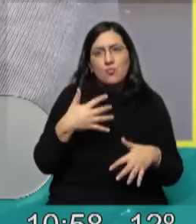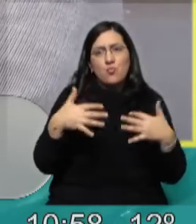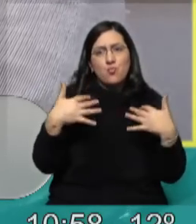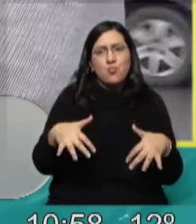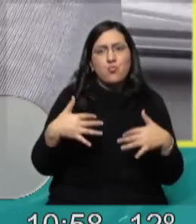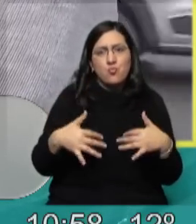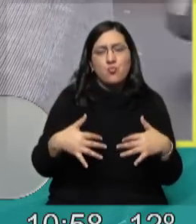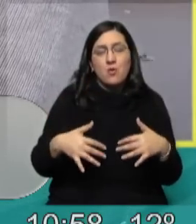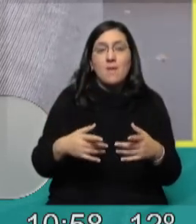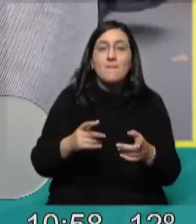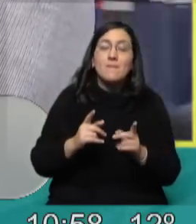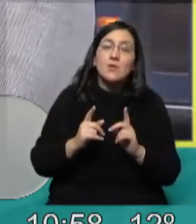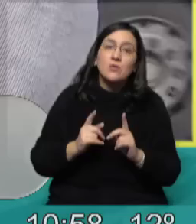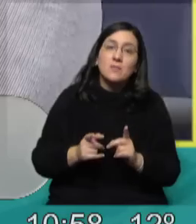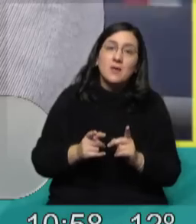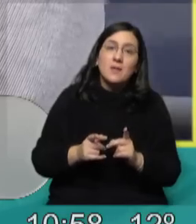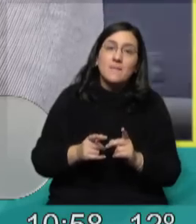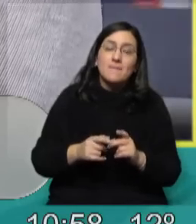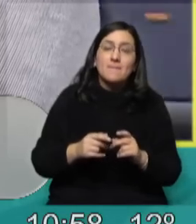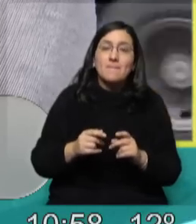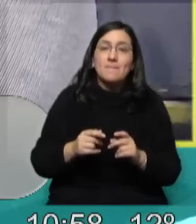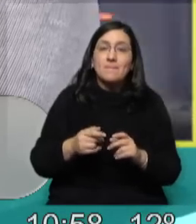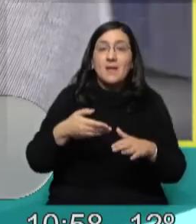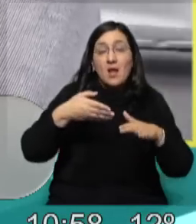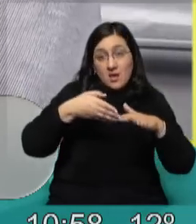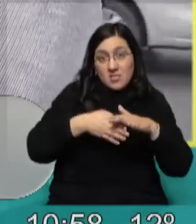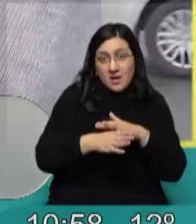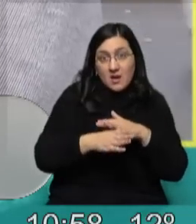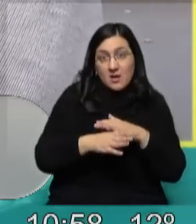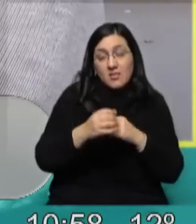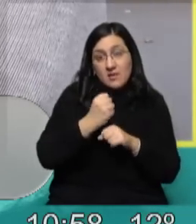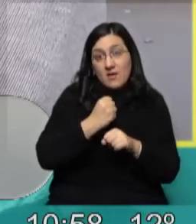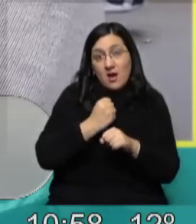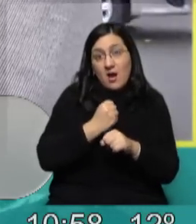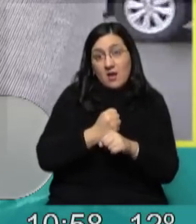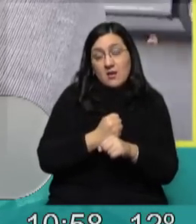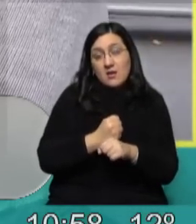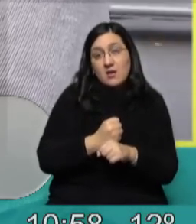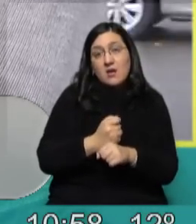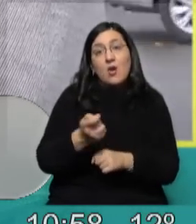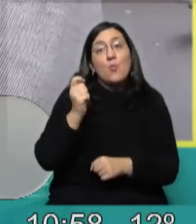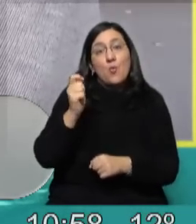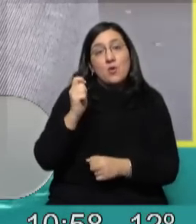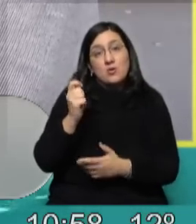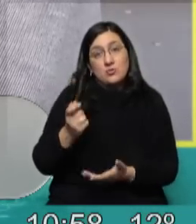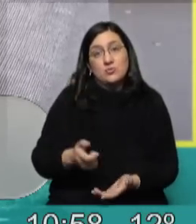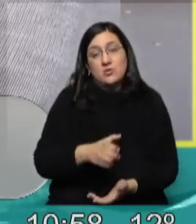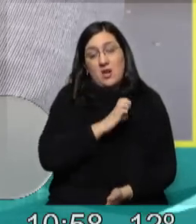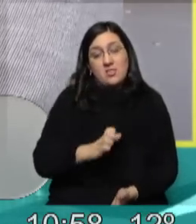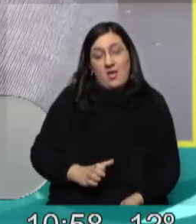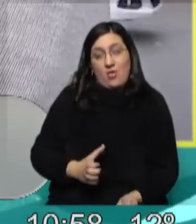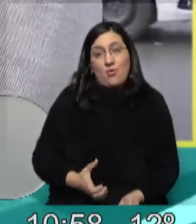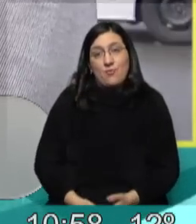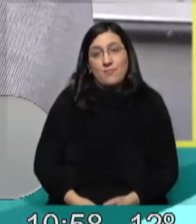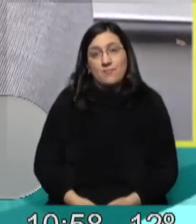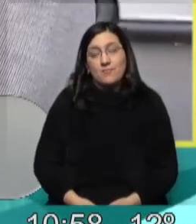como también para los ingresos al Estado, ¿no? Informes que hemos realizado en los últimos tiempos también,